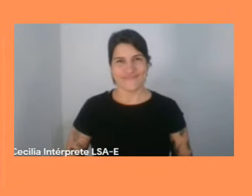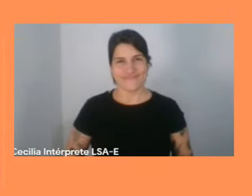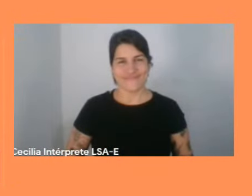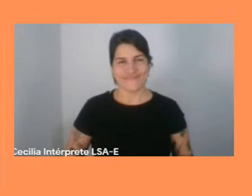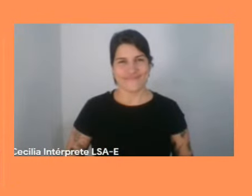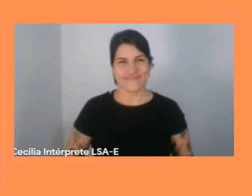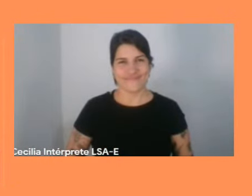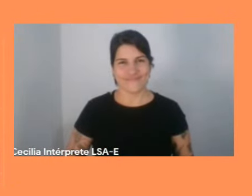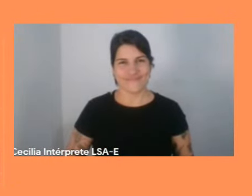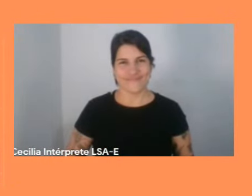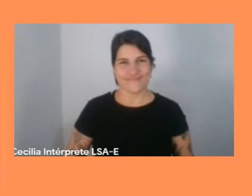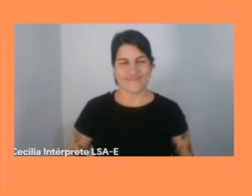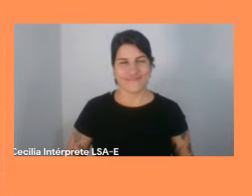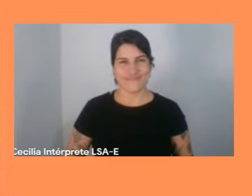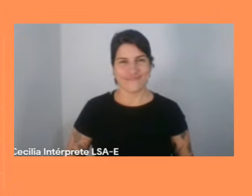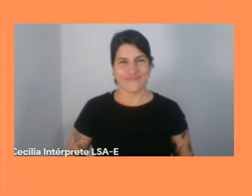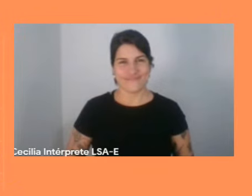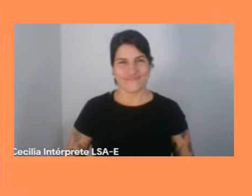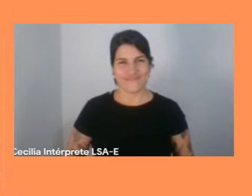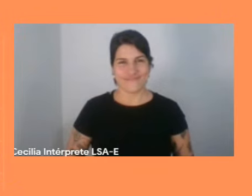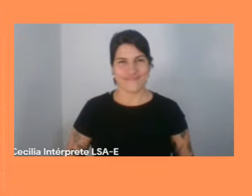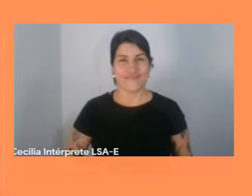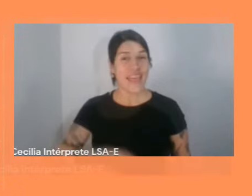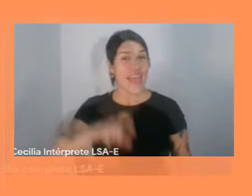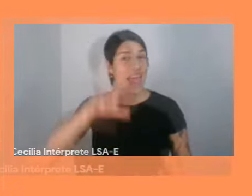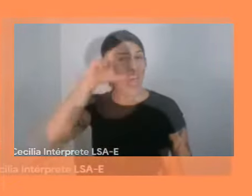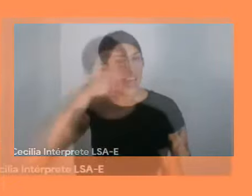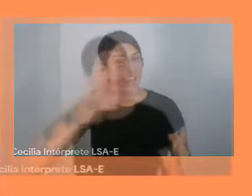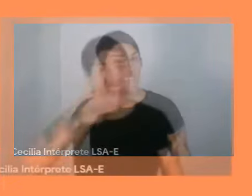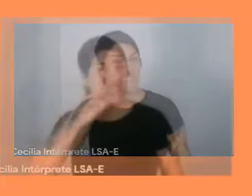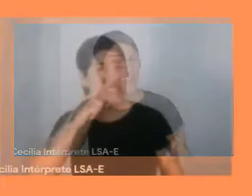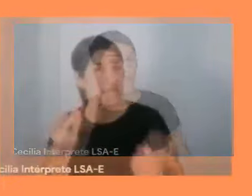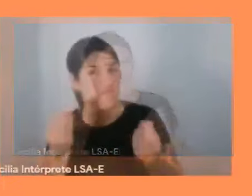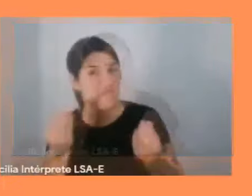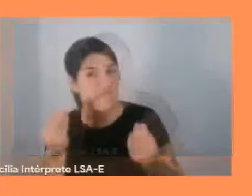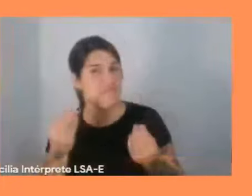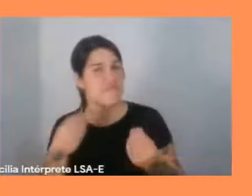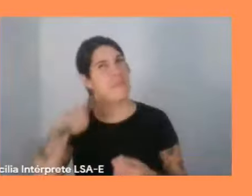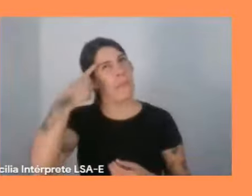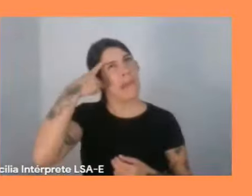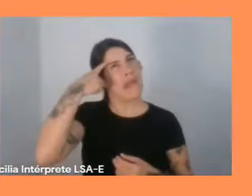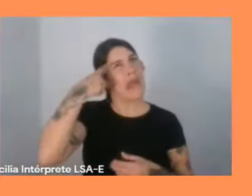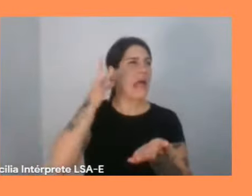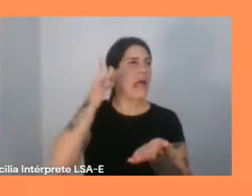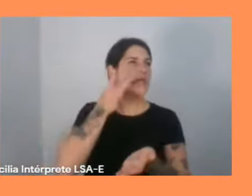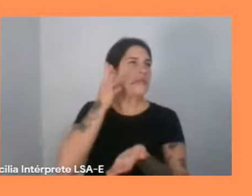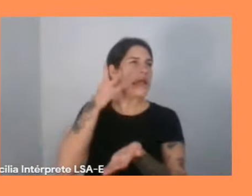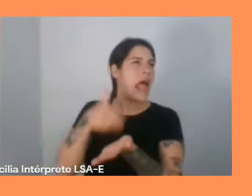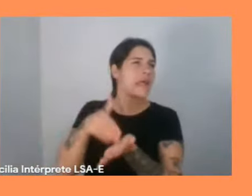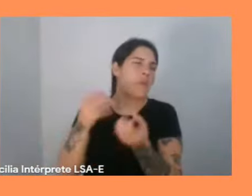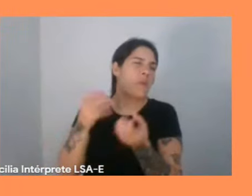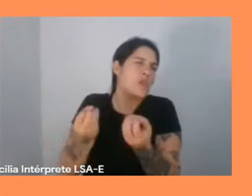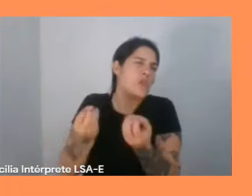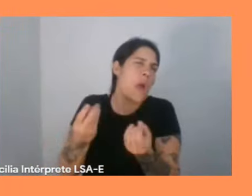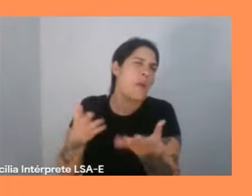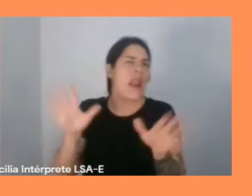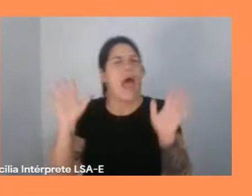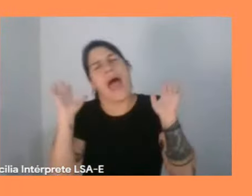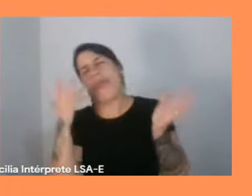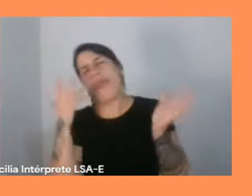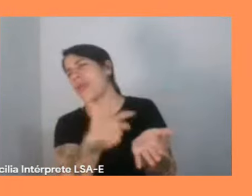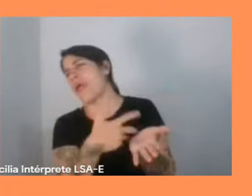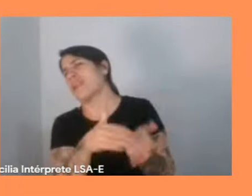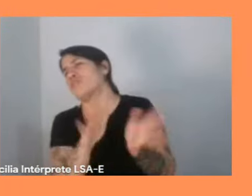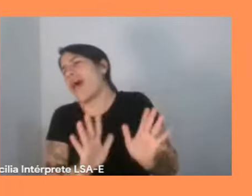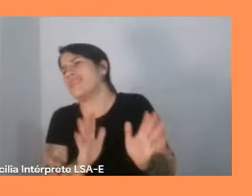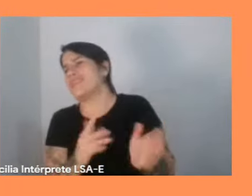ESI es de sanar prácticas racistas y discriminatorias. La vida en nuestra sociedad está organizada bajo un formato